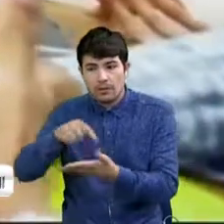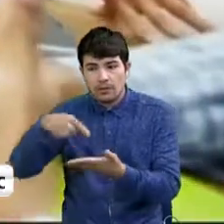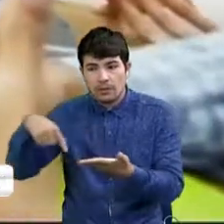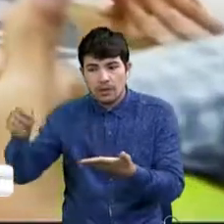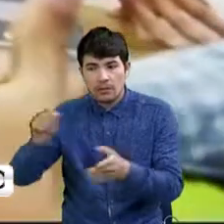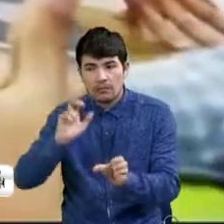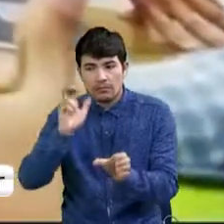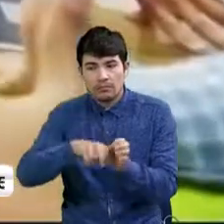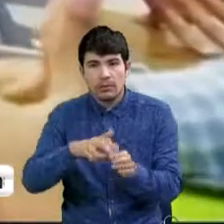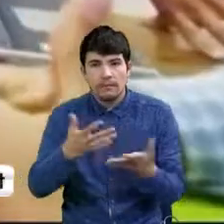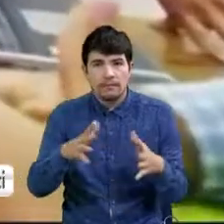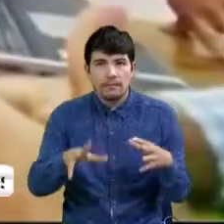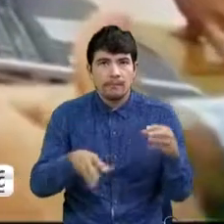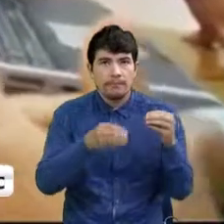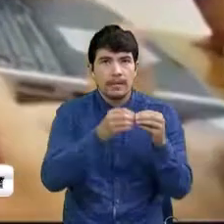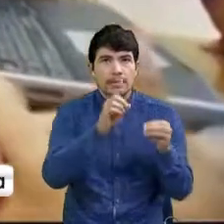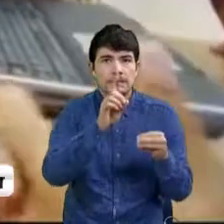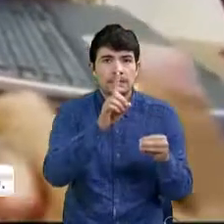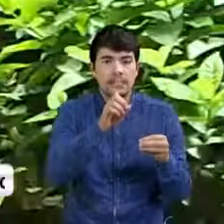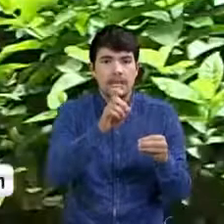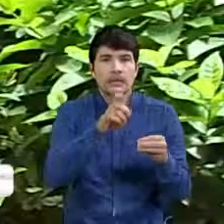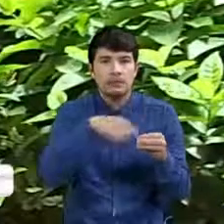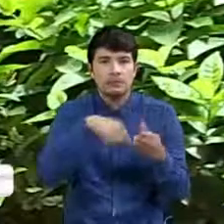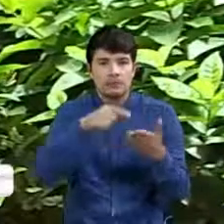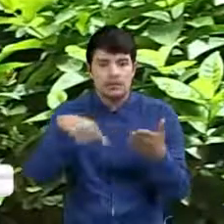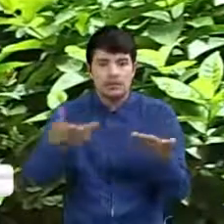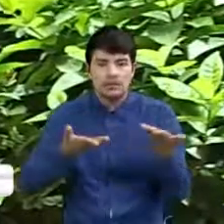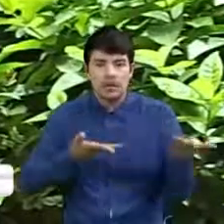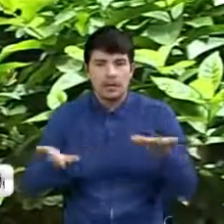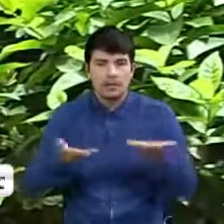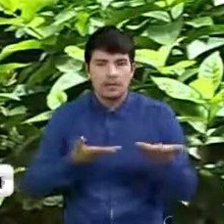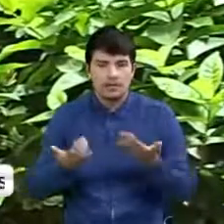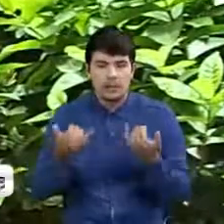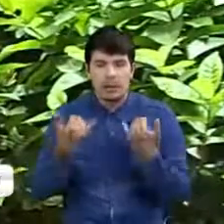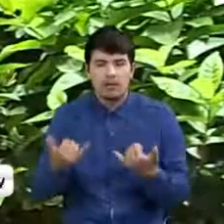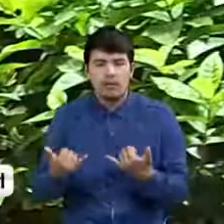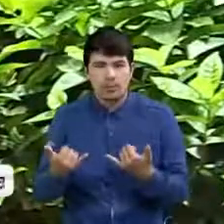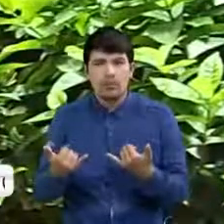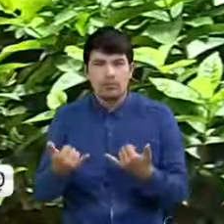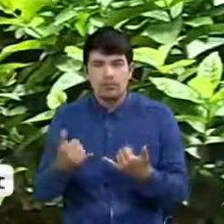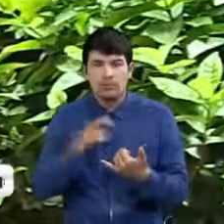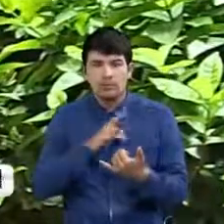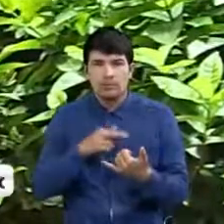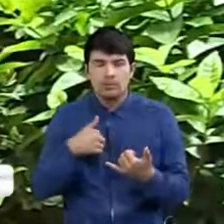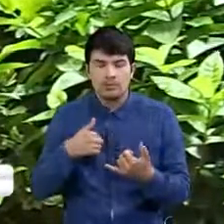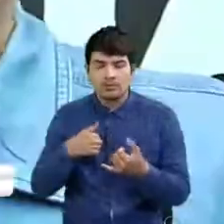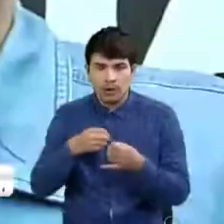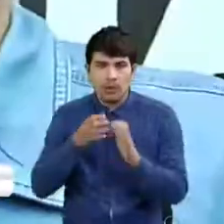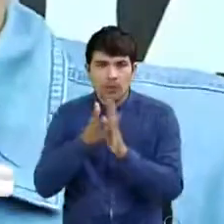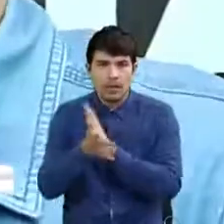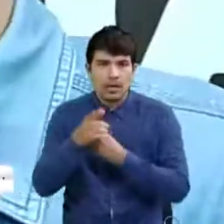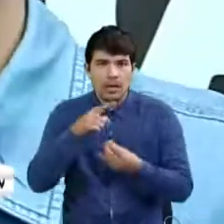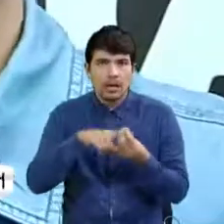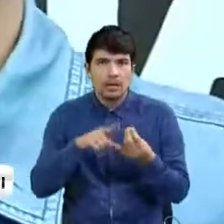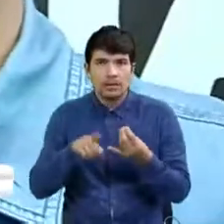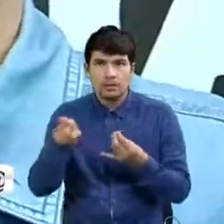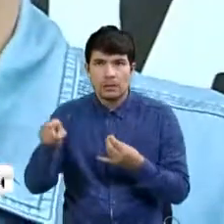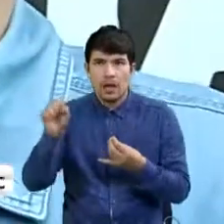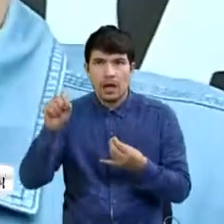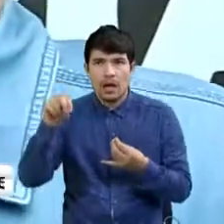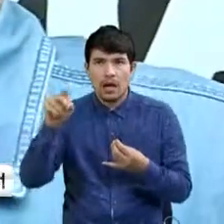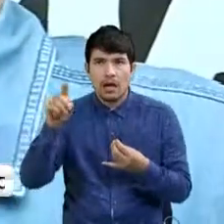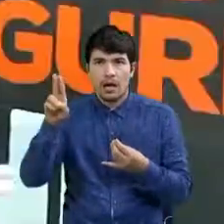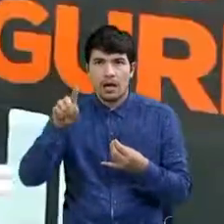nómina existen 6 más con contrato de prestación de servicios. Esta vez hablaremos de un caso puntual. Andrés Espinel